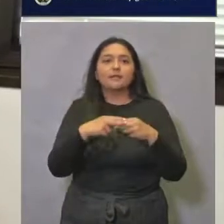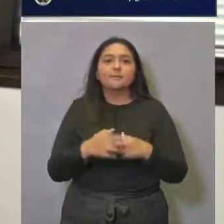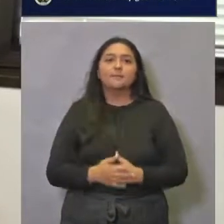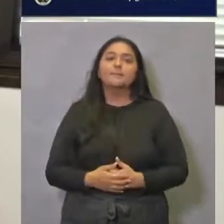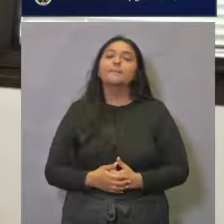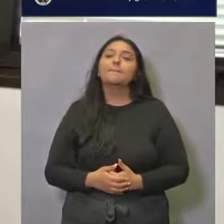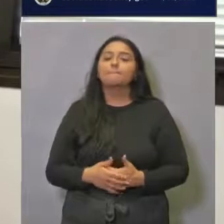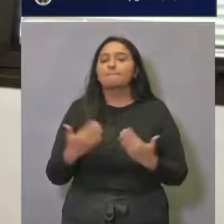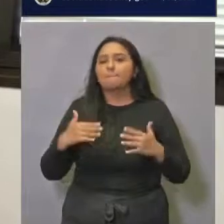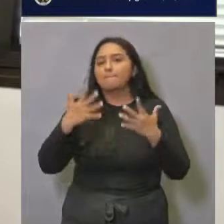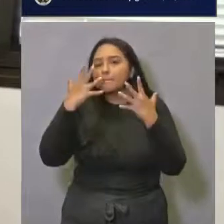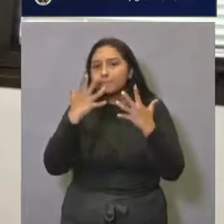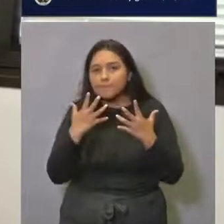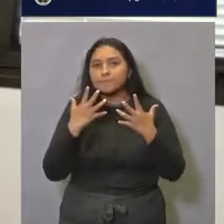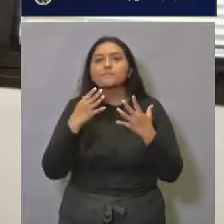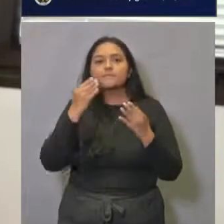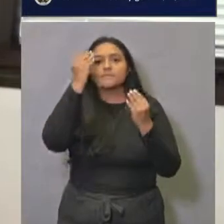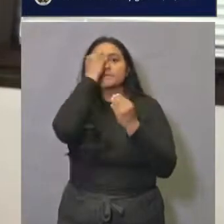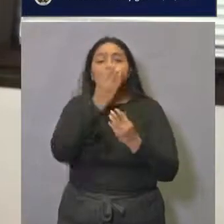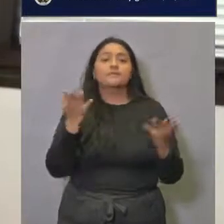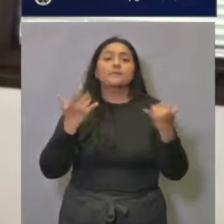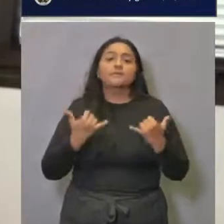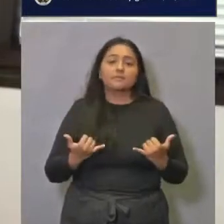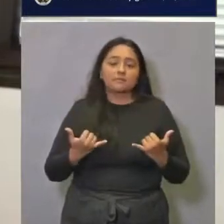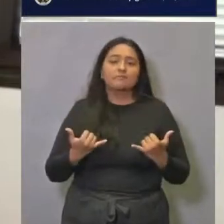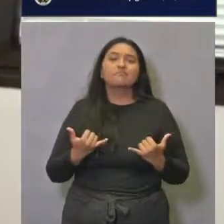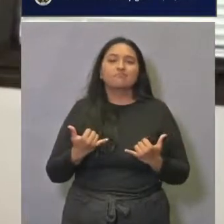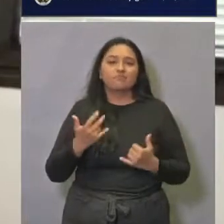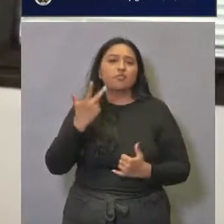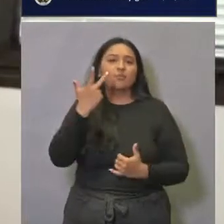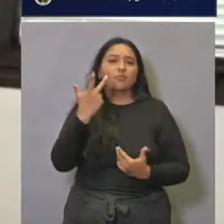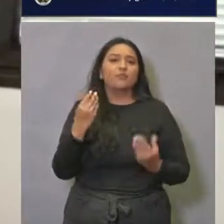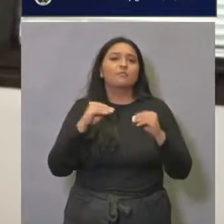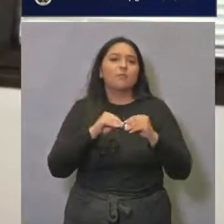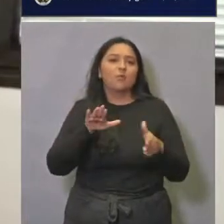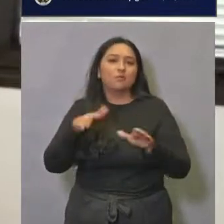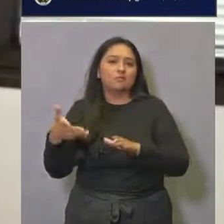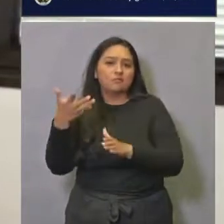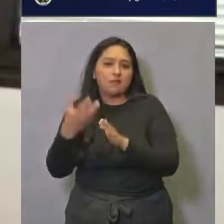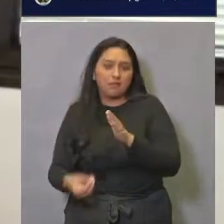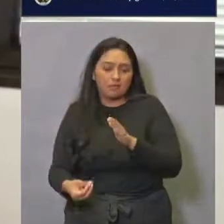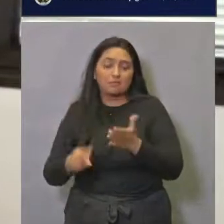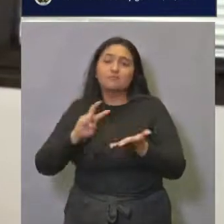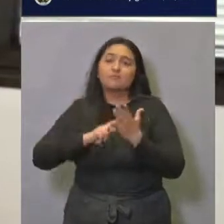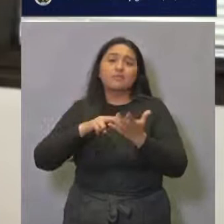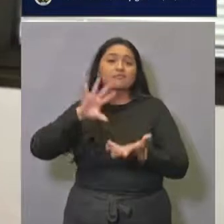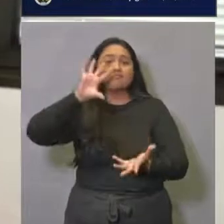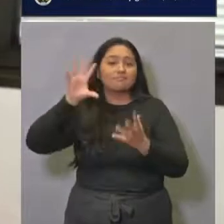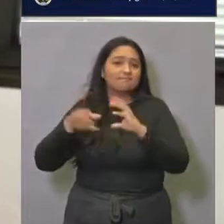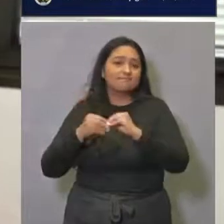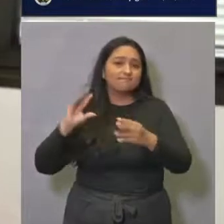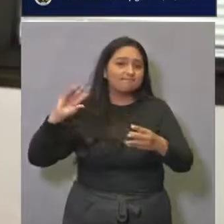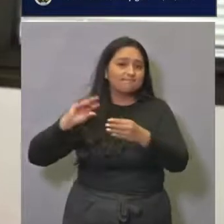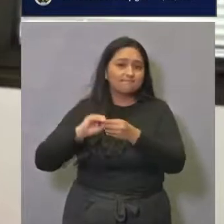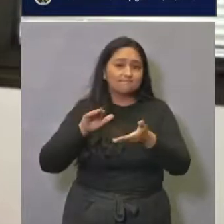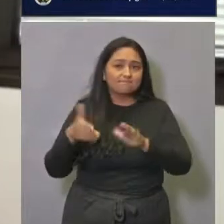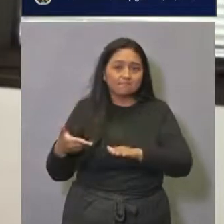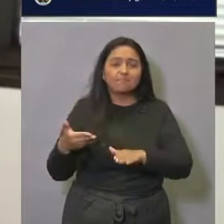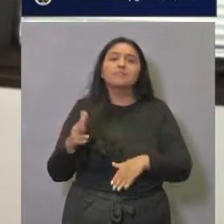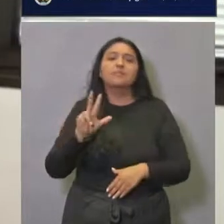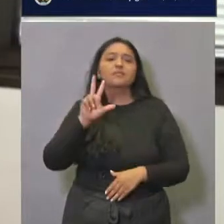Nos entristece informar hoy 3 muertes adicionales, lo que eleva el número total de muertes a